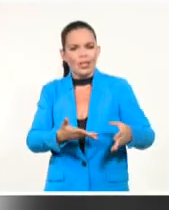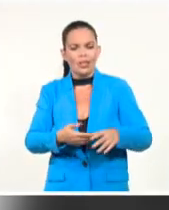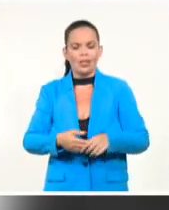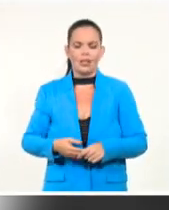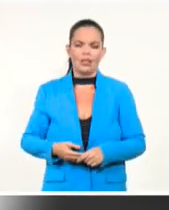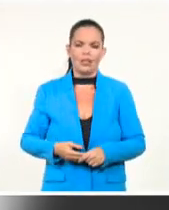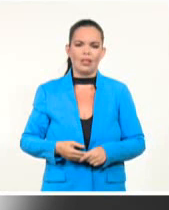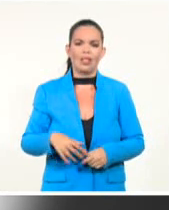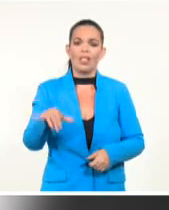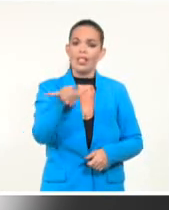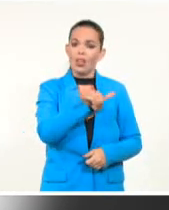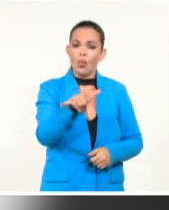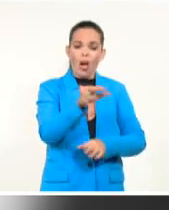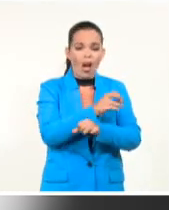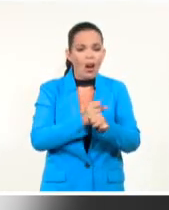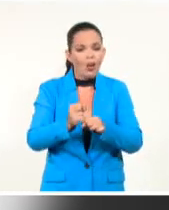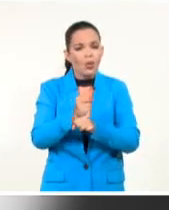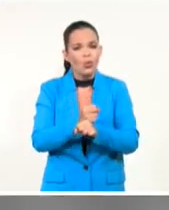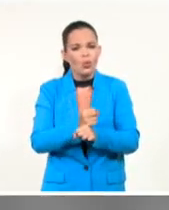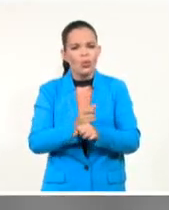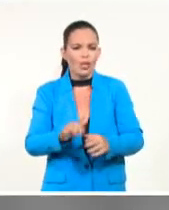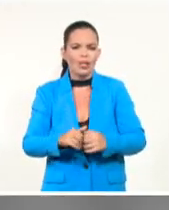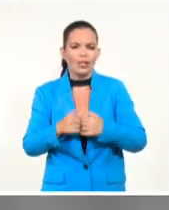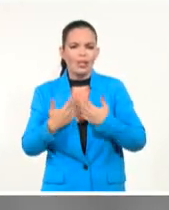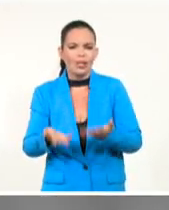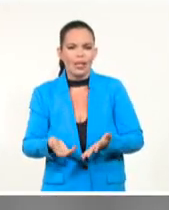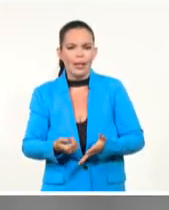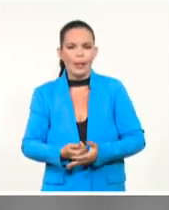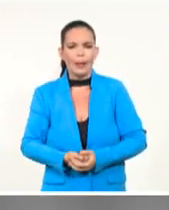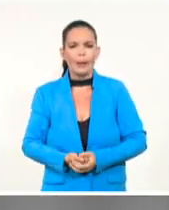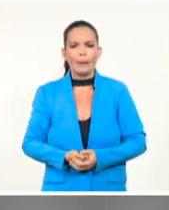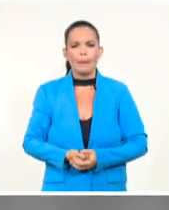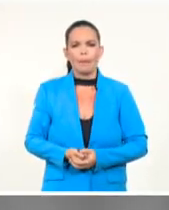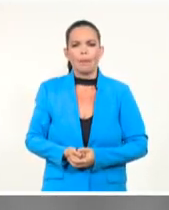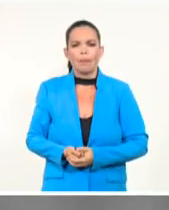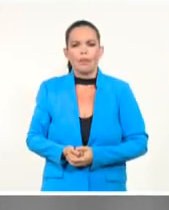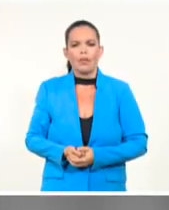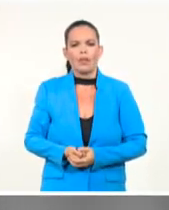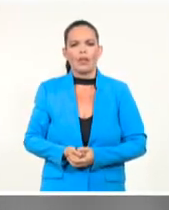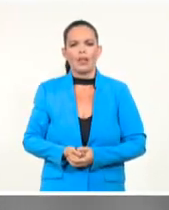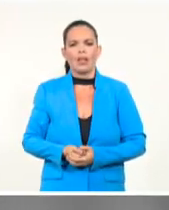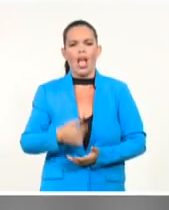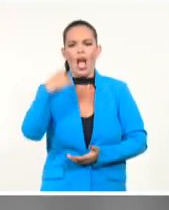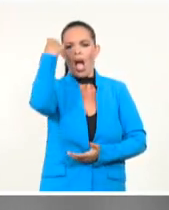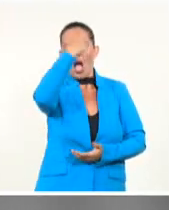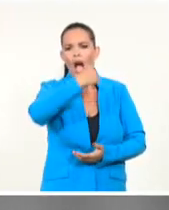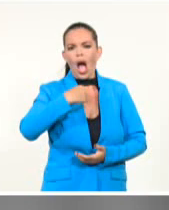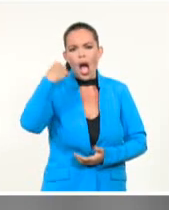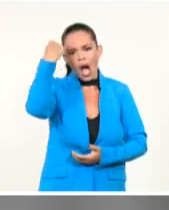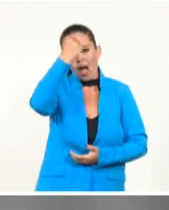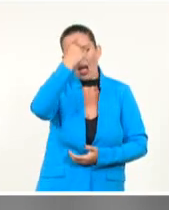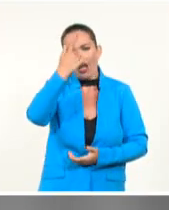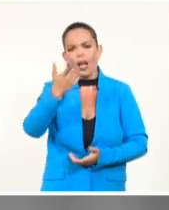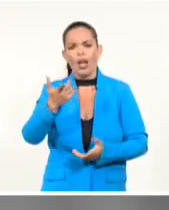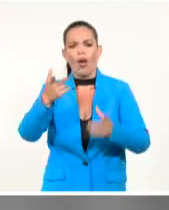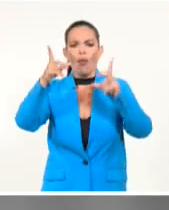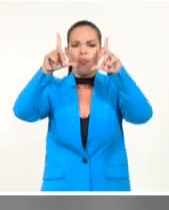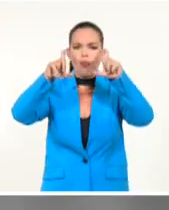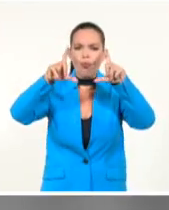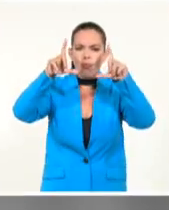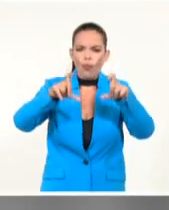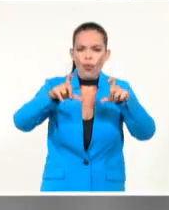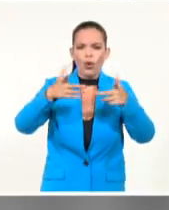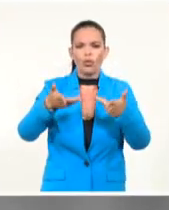uso en redes sociales, básicamente, de la iconografía martiana, es decir, su figura, sus fotos, trabajadas con